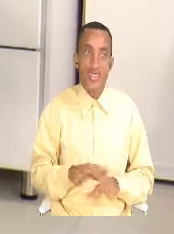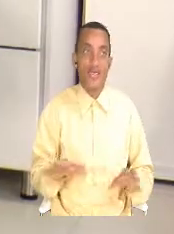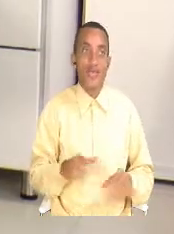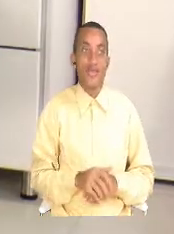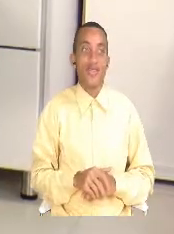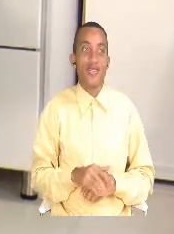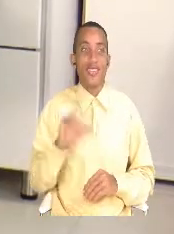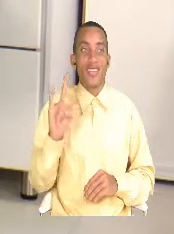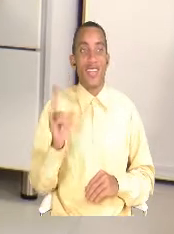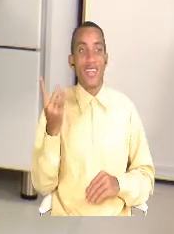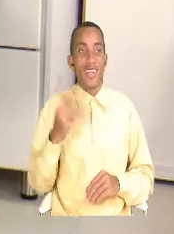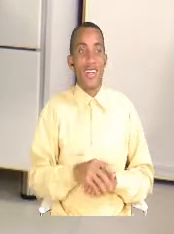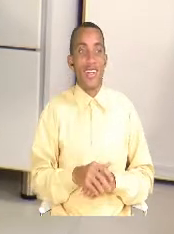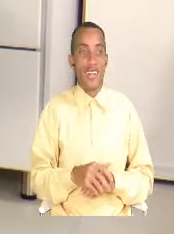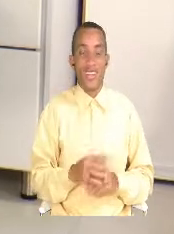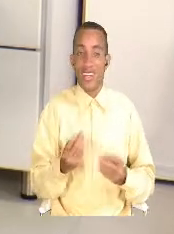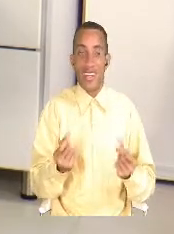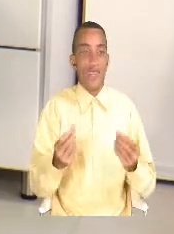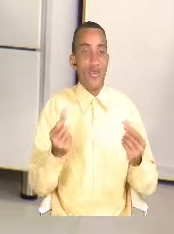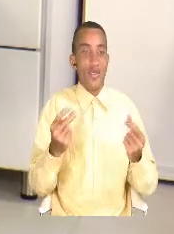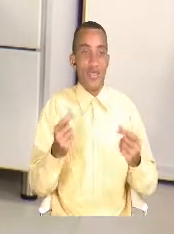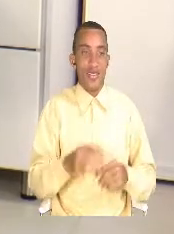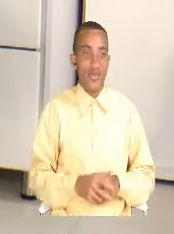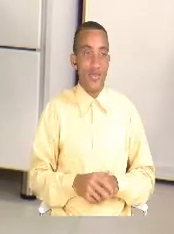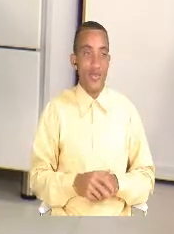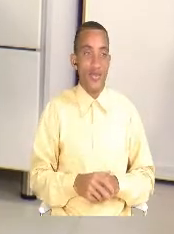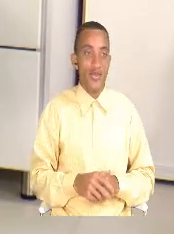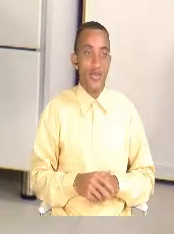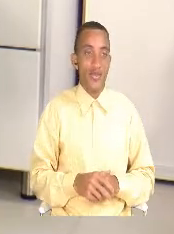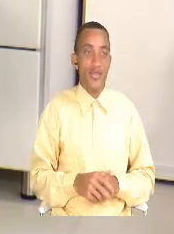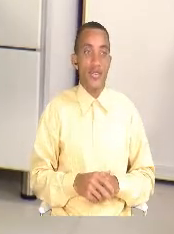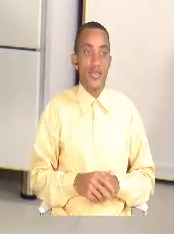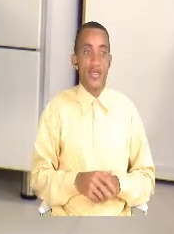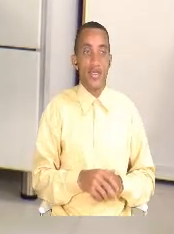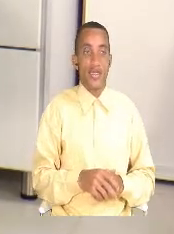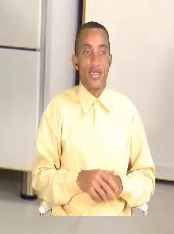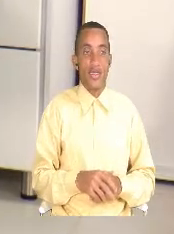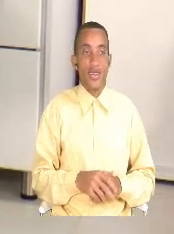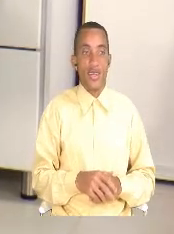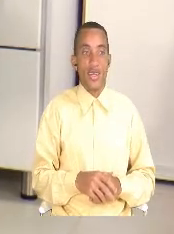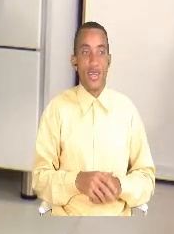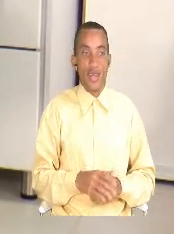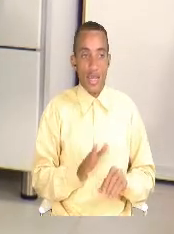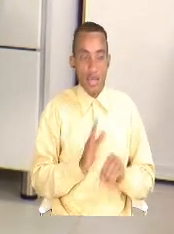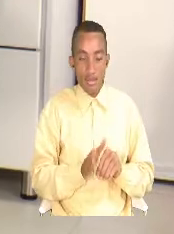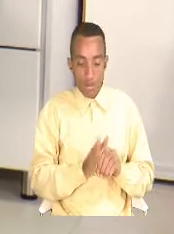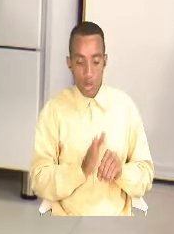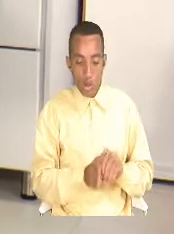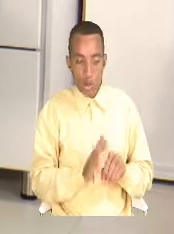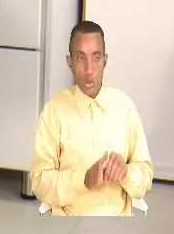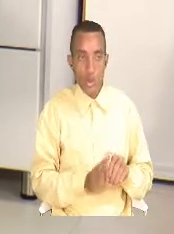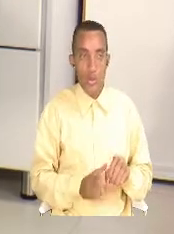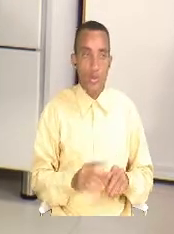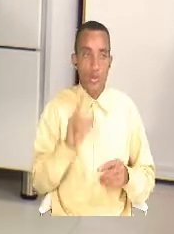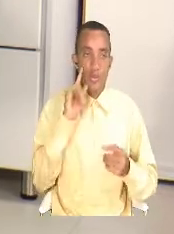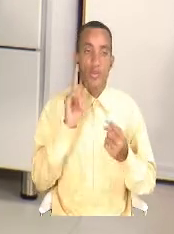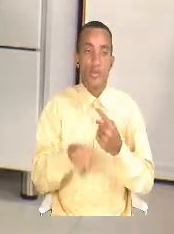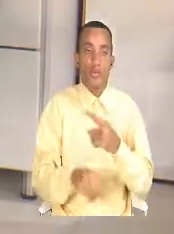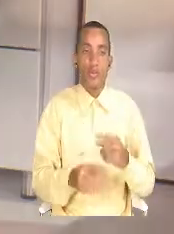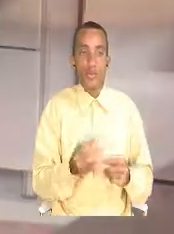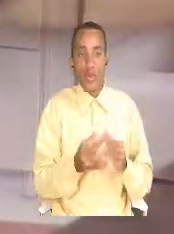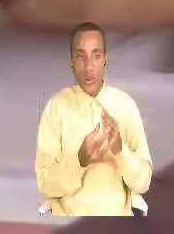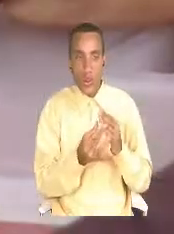Algo bien rápido. Sí, cortamos acá esta raíz. Sí. La idea es que... Corte